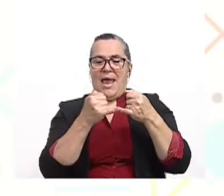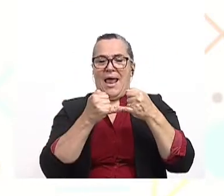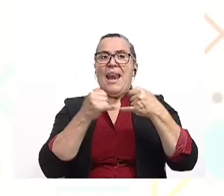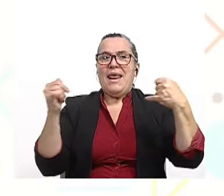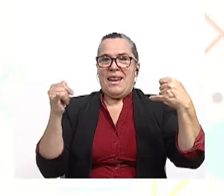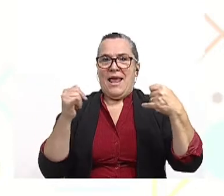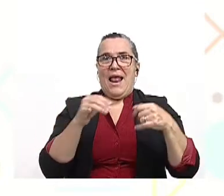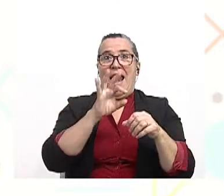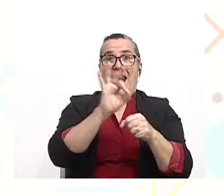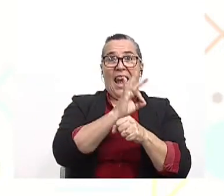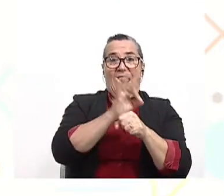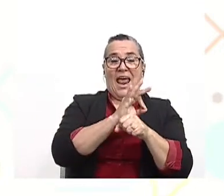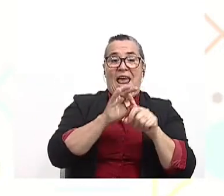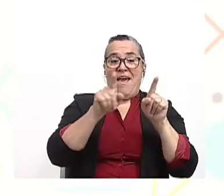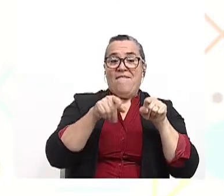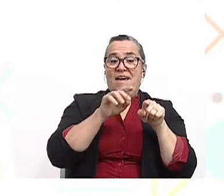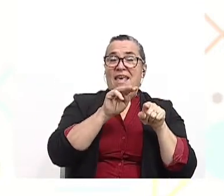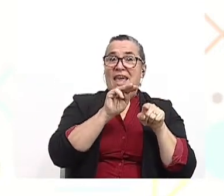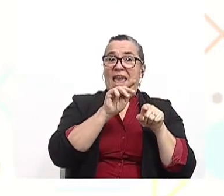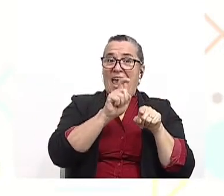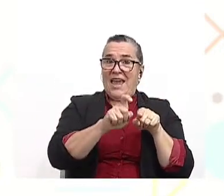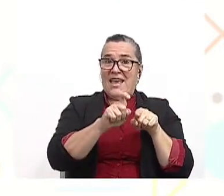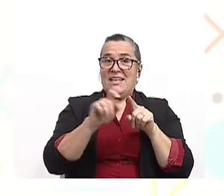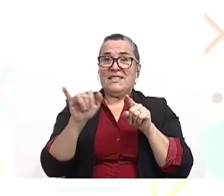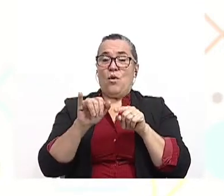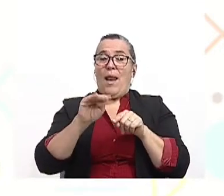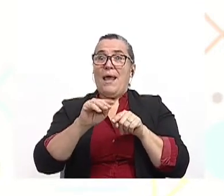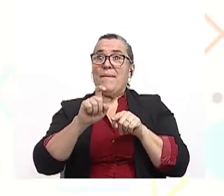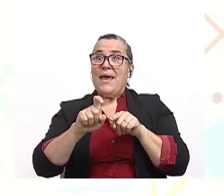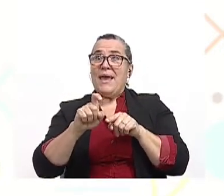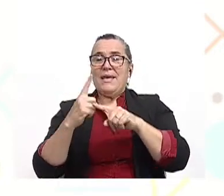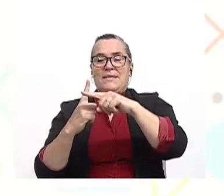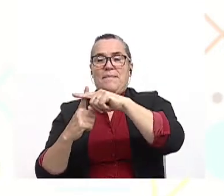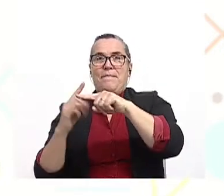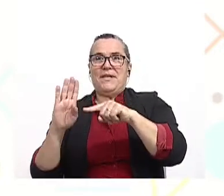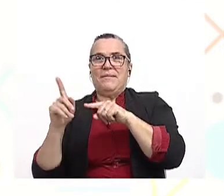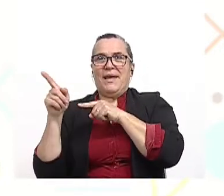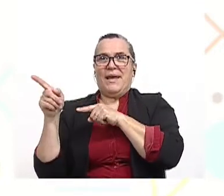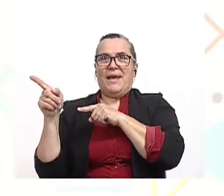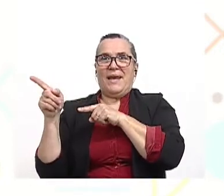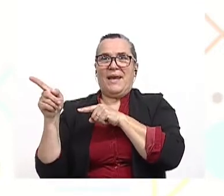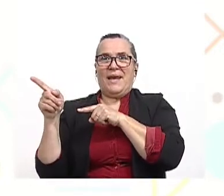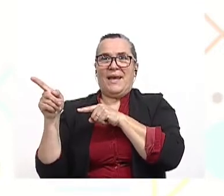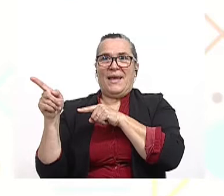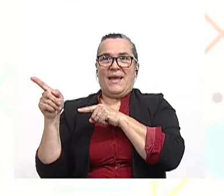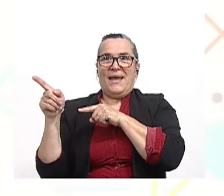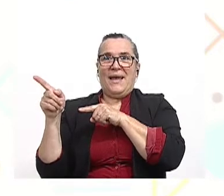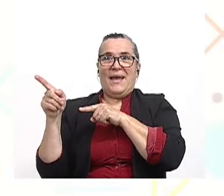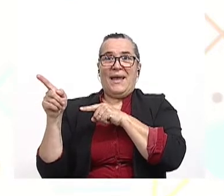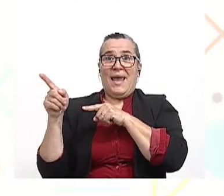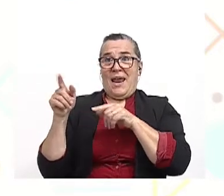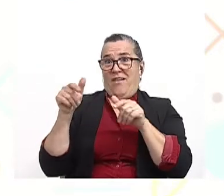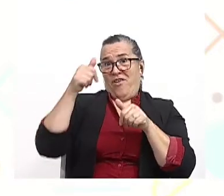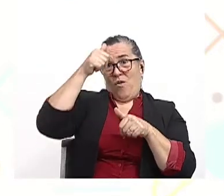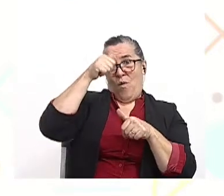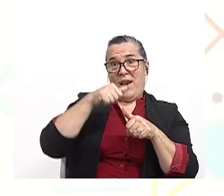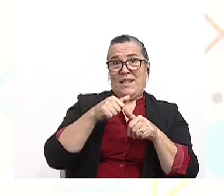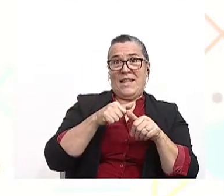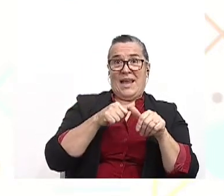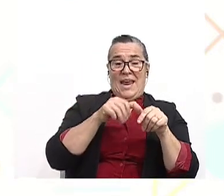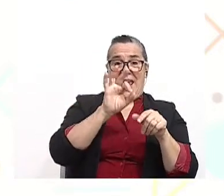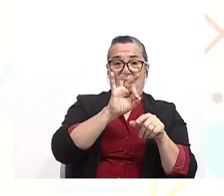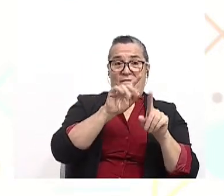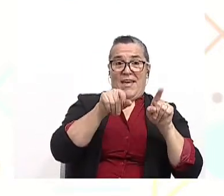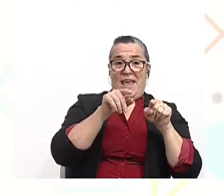de x igual a mx más b. O bien, recuerdan que f de x es igual a y. Lo podríamos definir como